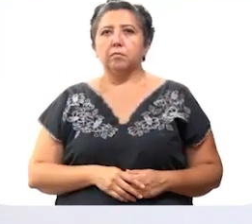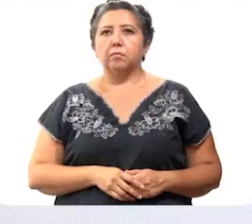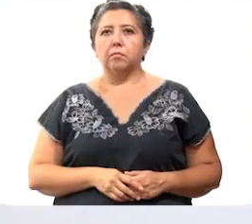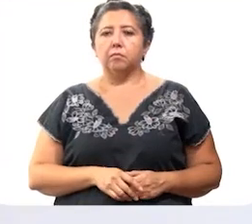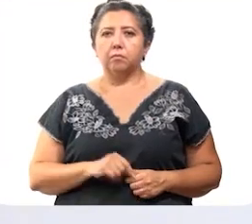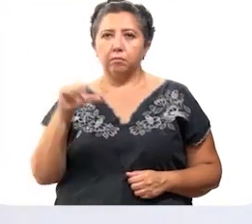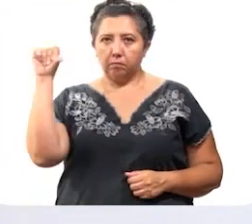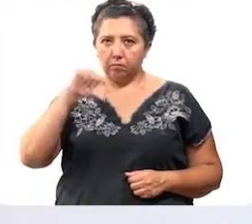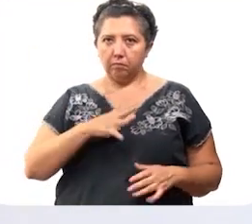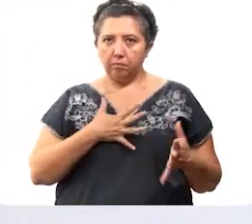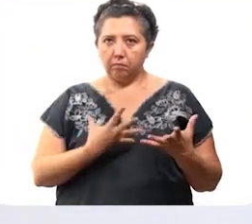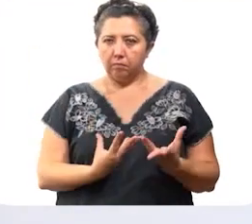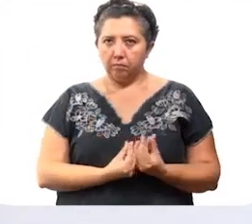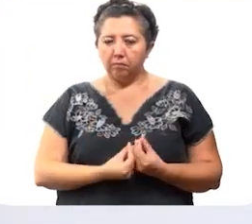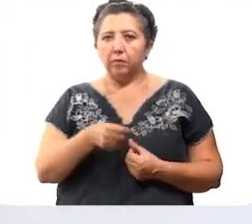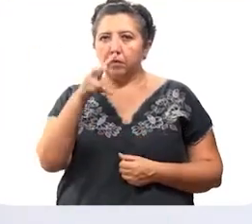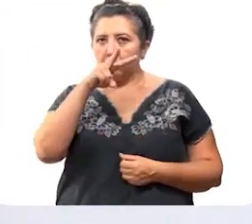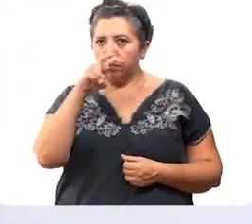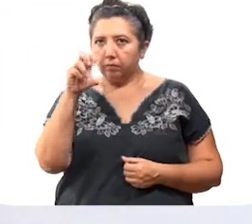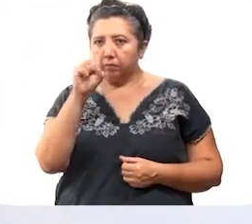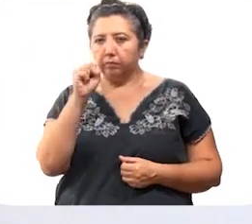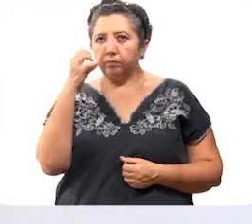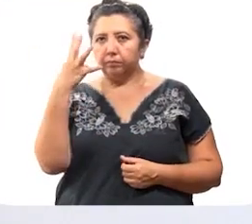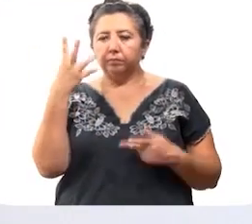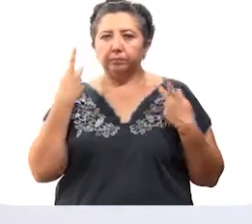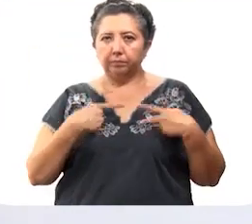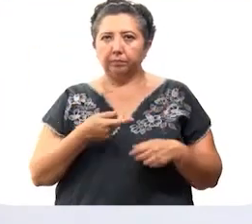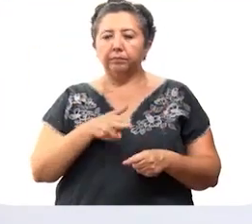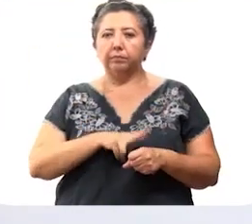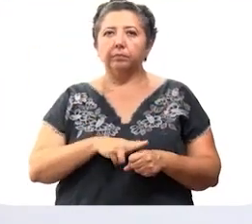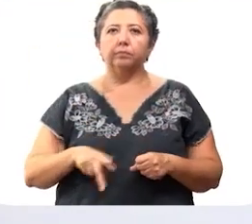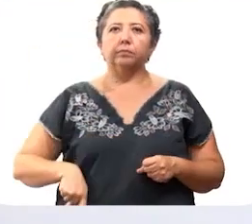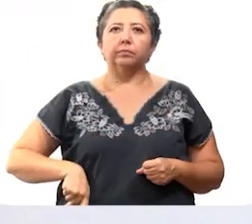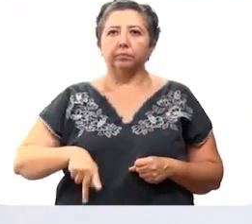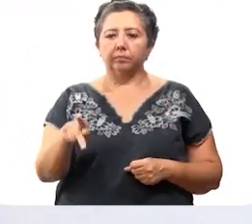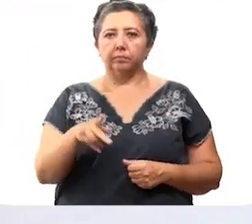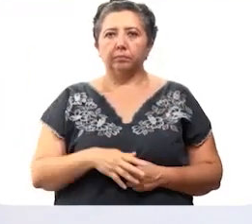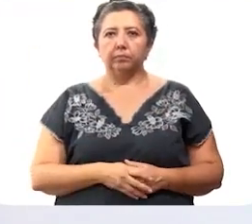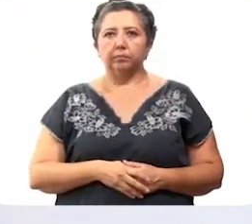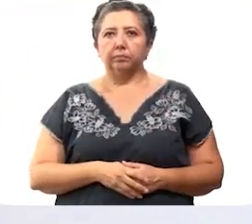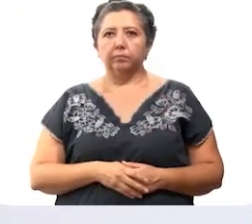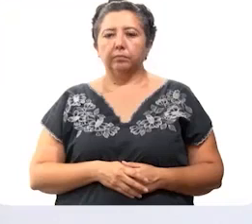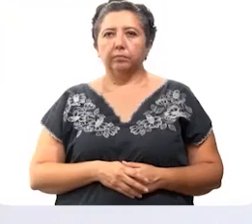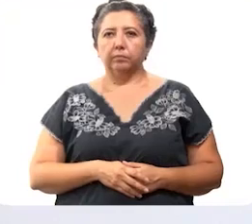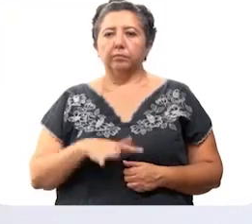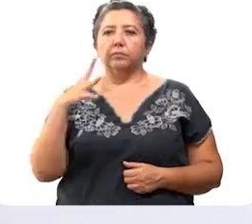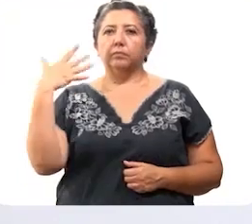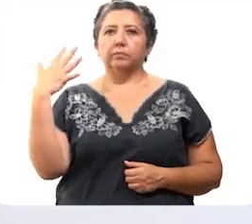diarios. El día de hoy tenemos 264 pacientes en hospitales públicos.